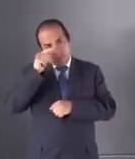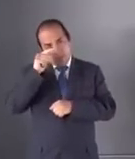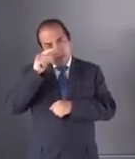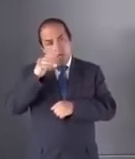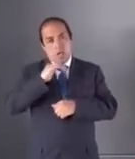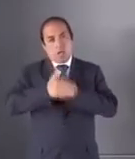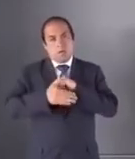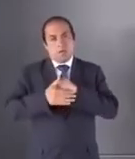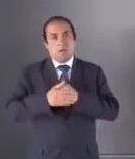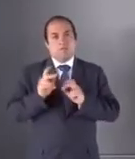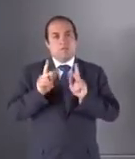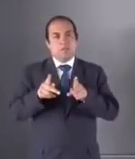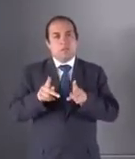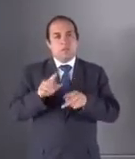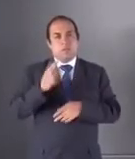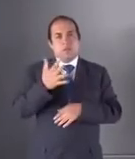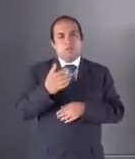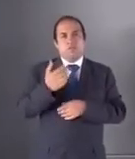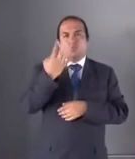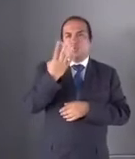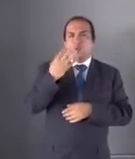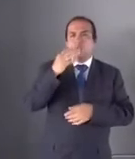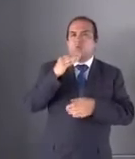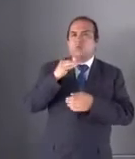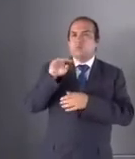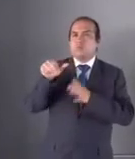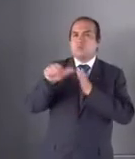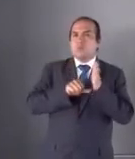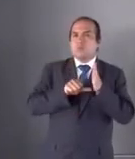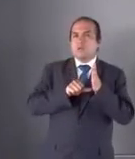Del orden de 4 meses llevaría a concluir.